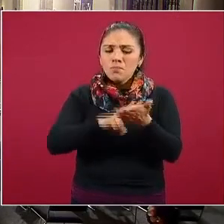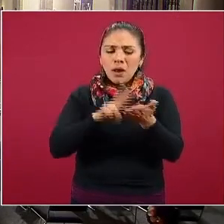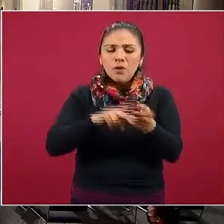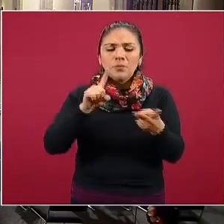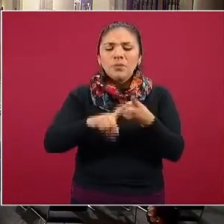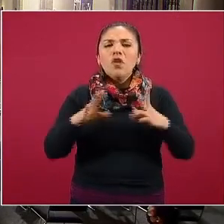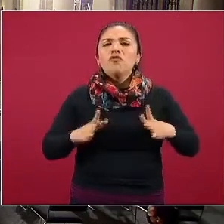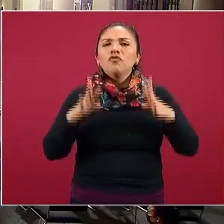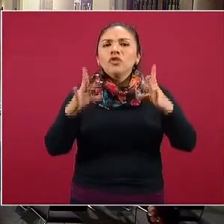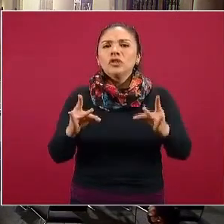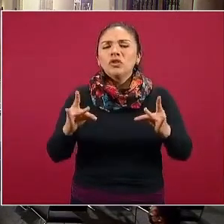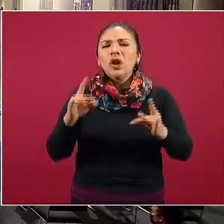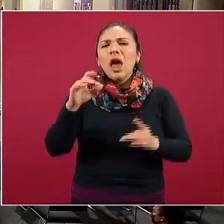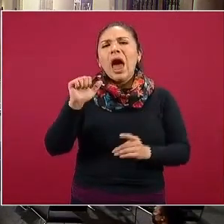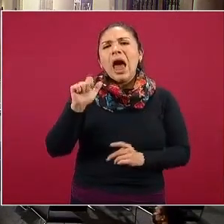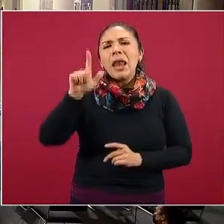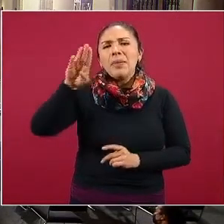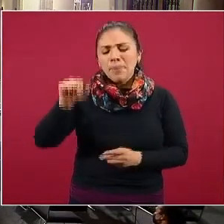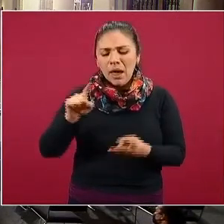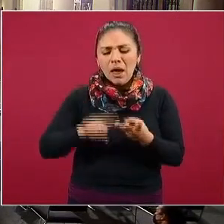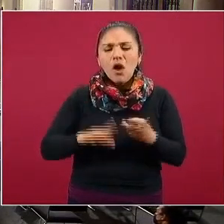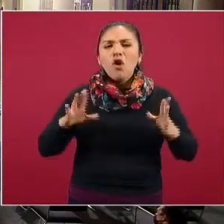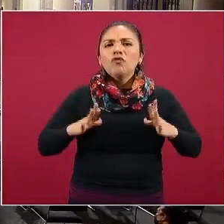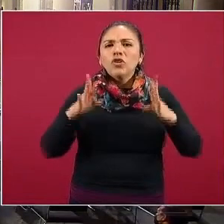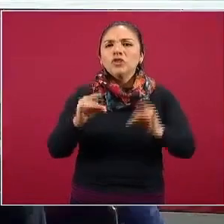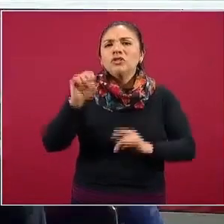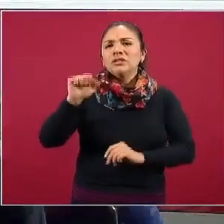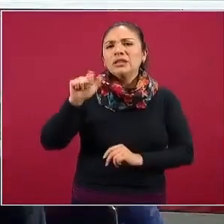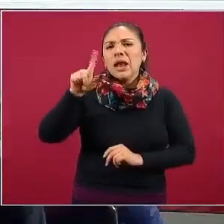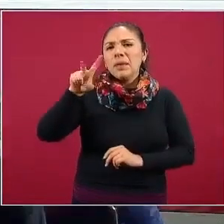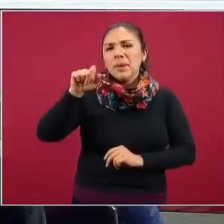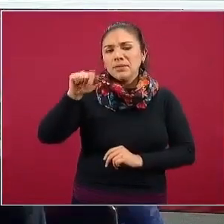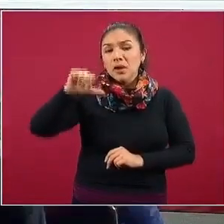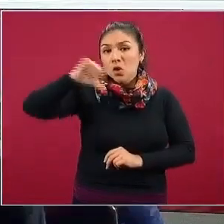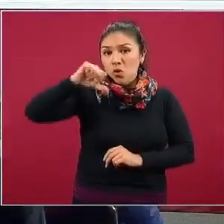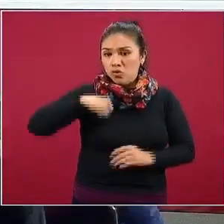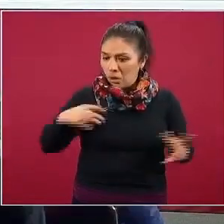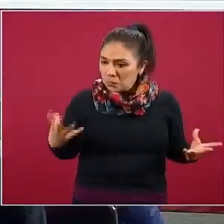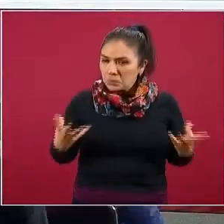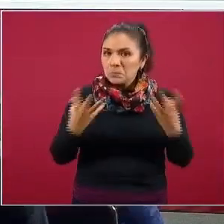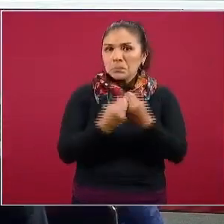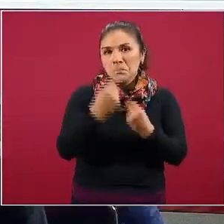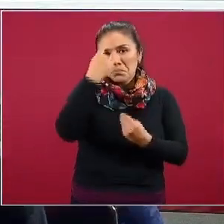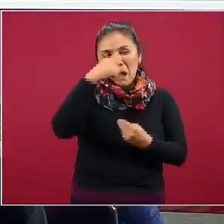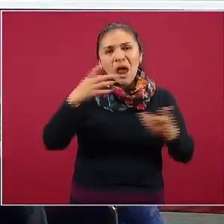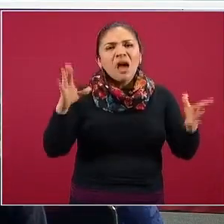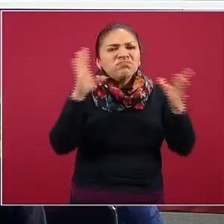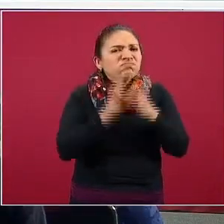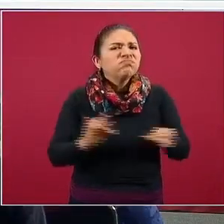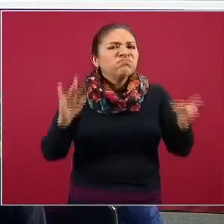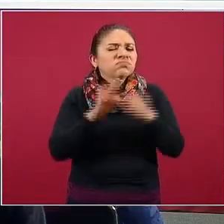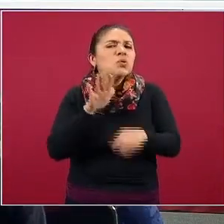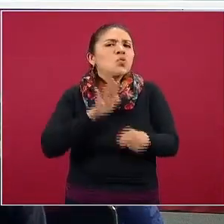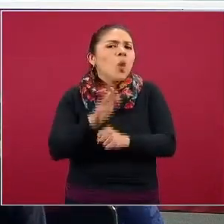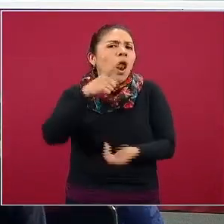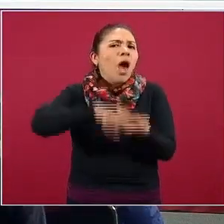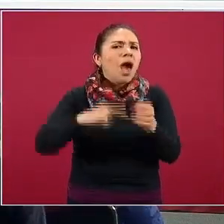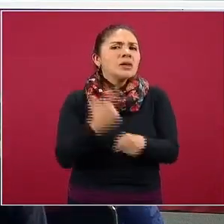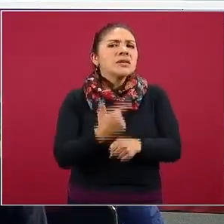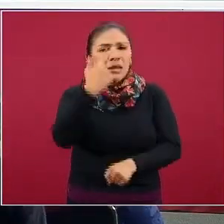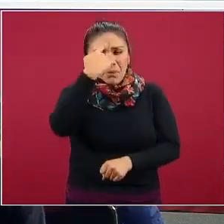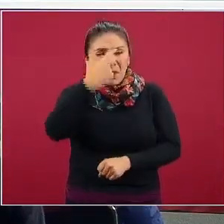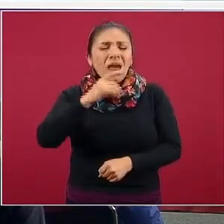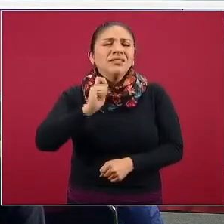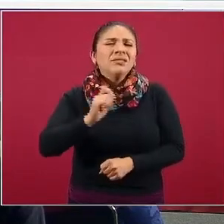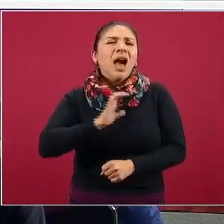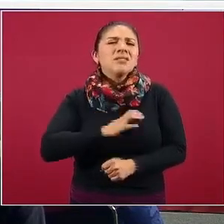de ALBA y Fundación Salvati. Y hoy nos sumamos para lanzar una campaña para hablar de los factores de riesgo involucrados con el cáncer